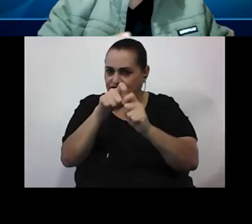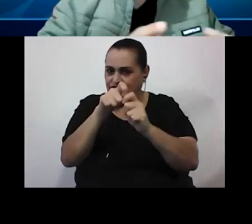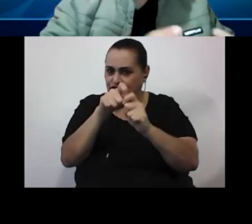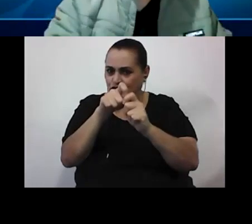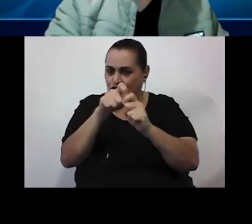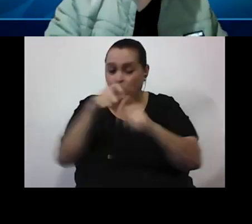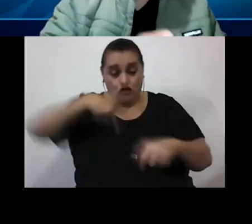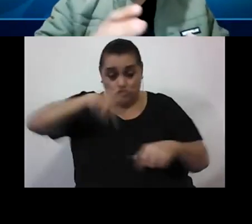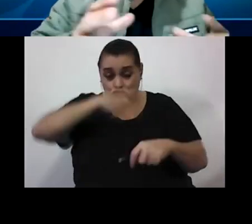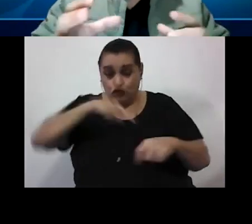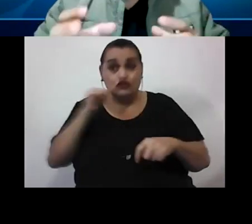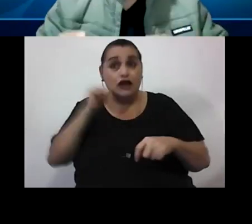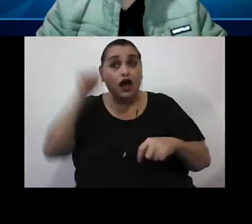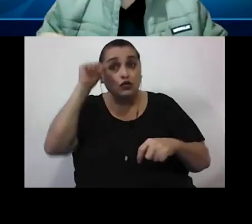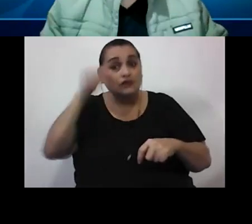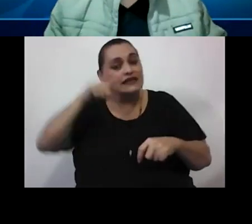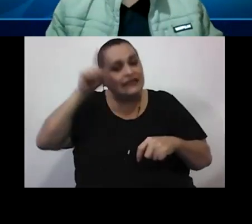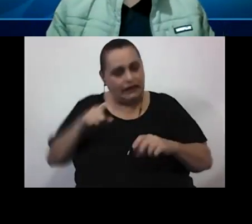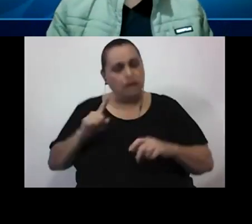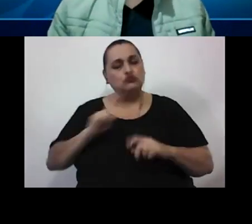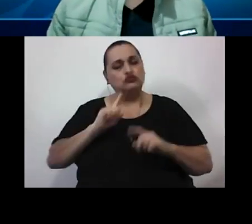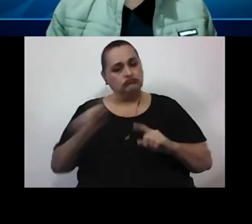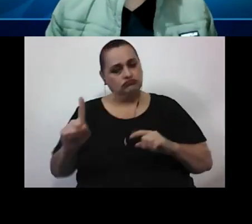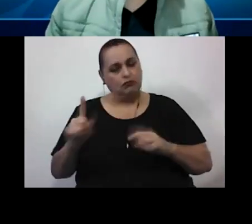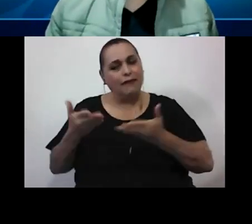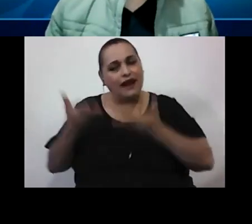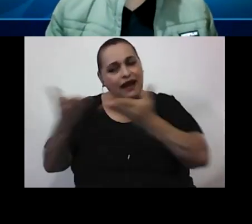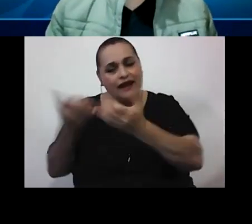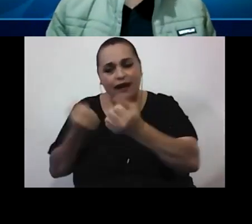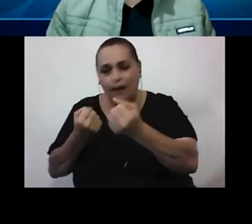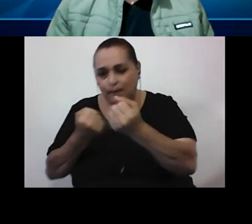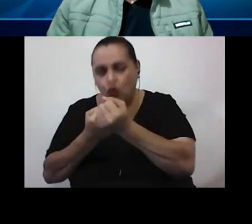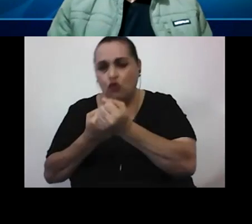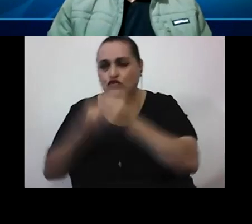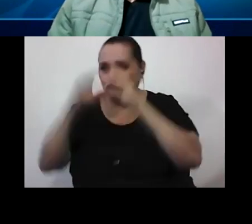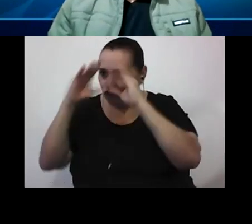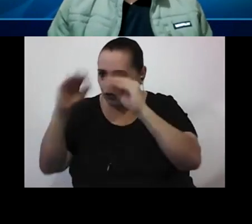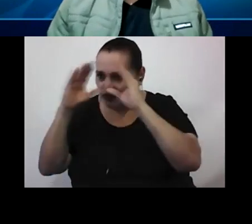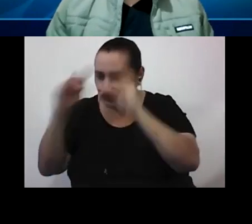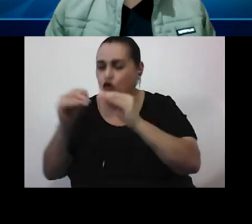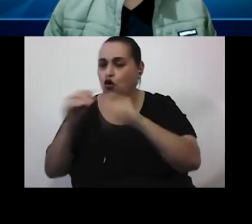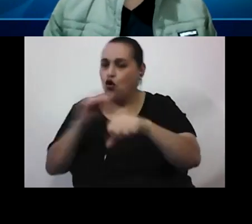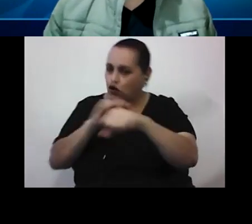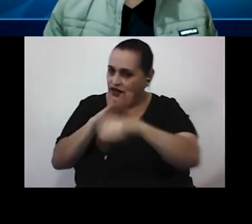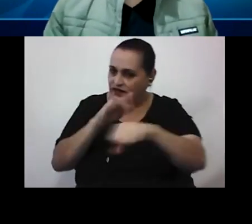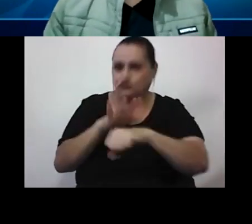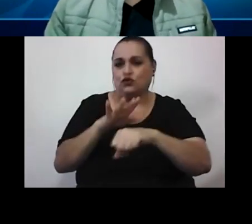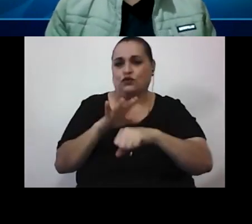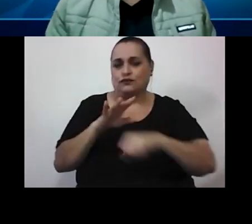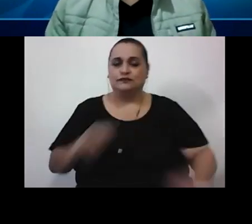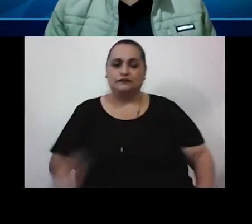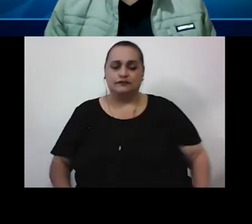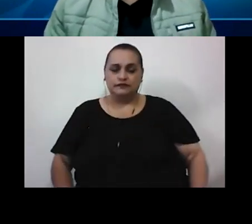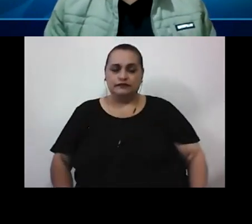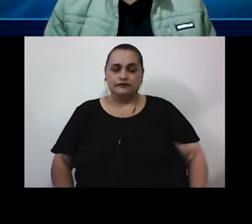adultas para dar ese apoyo y esa información y esa orientación. Muy bien. Entonces